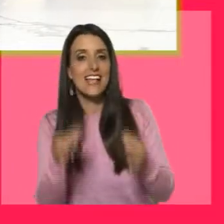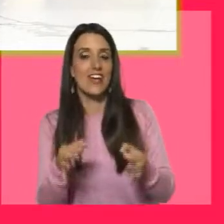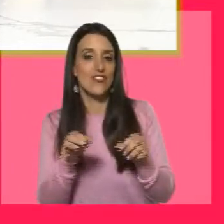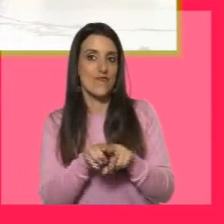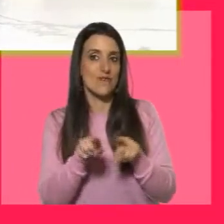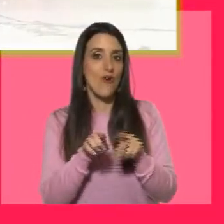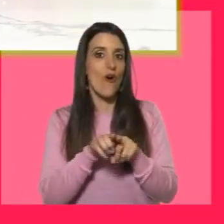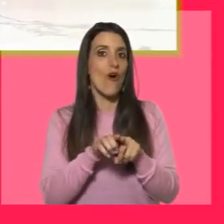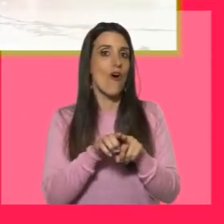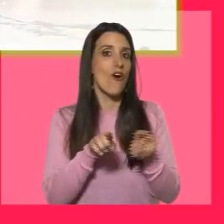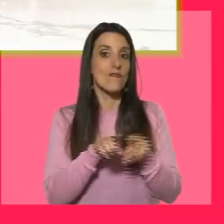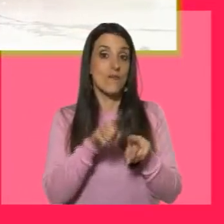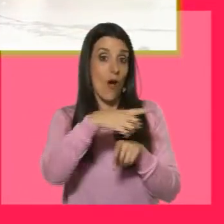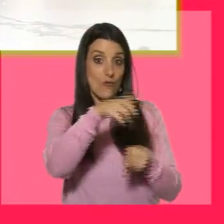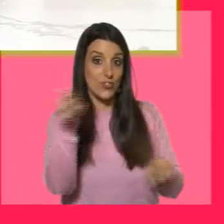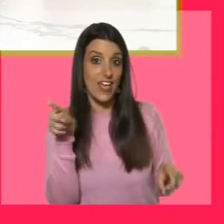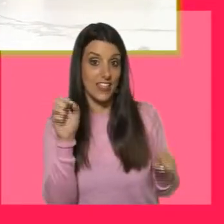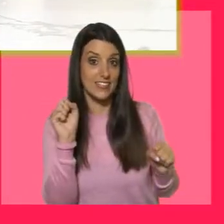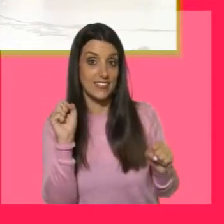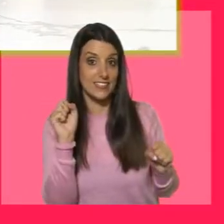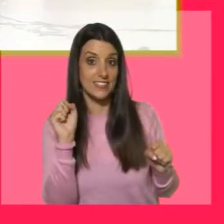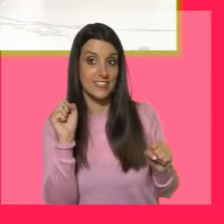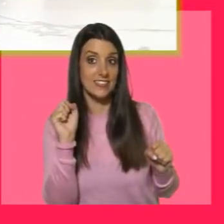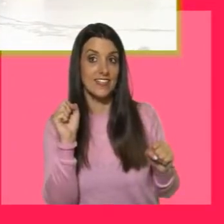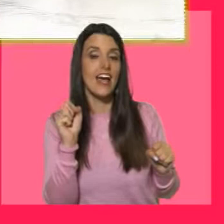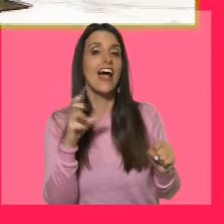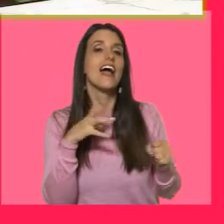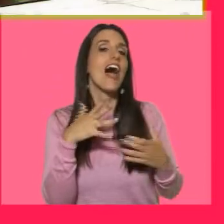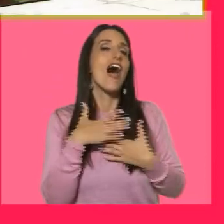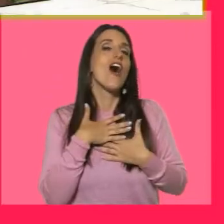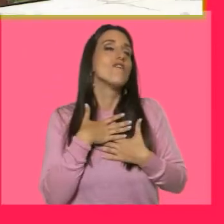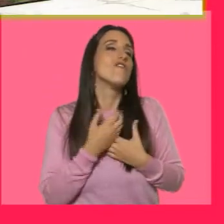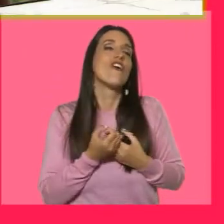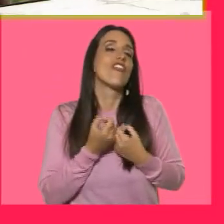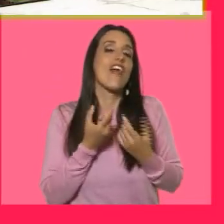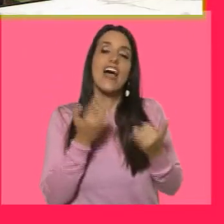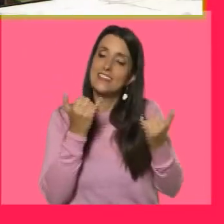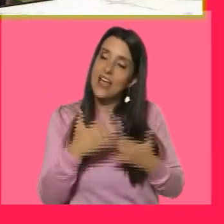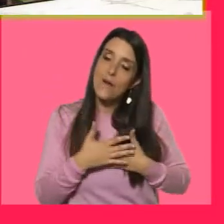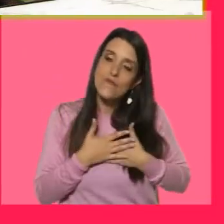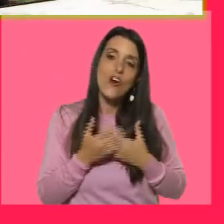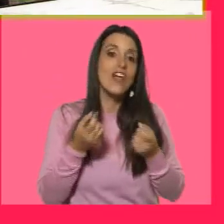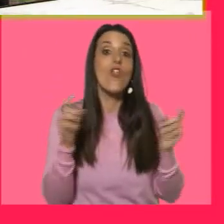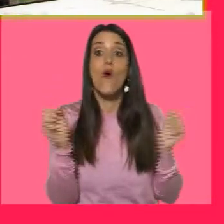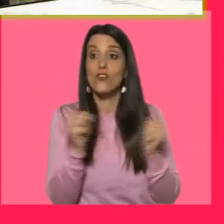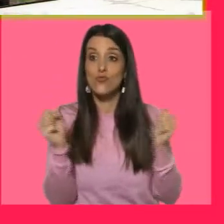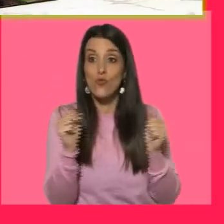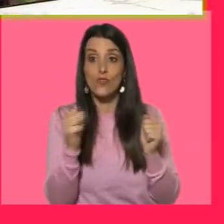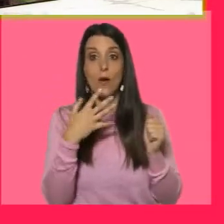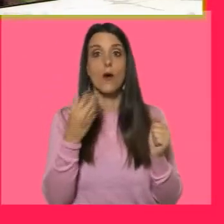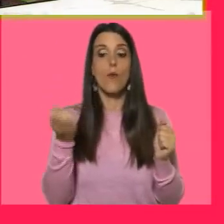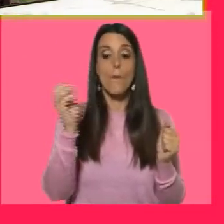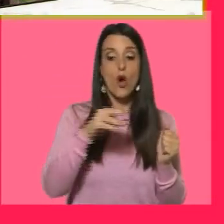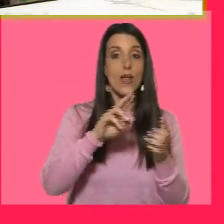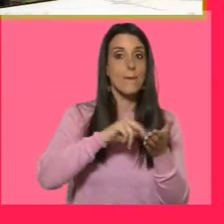a, como les pasamos a ustedes. Hay que darle amor a la masa, chicos. Sobre todo eso, no te tenés que asustar cuando vos incorpores